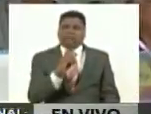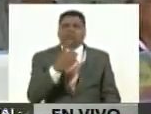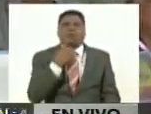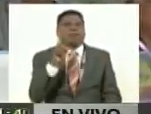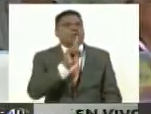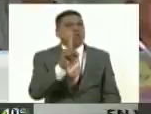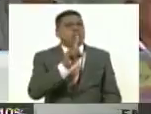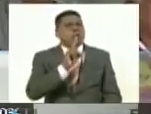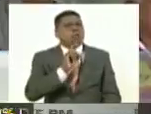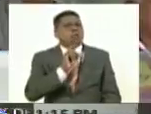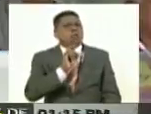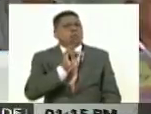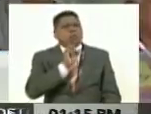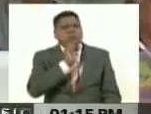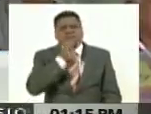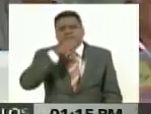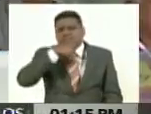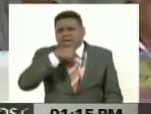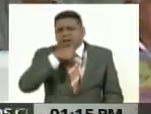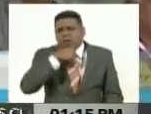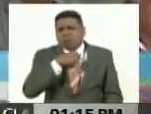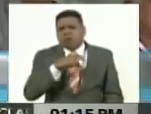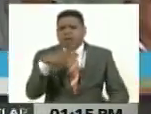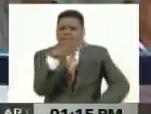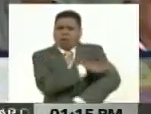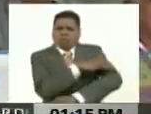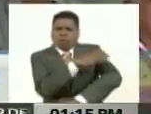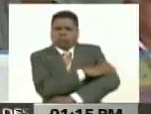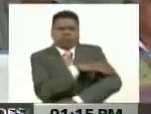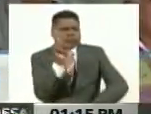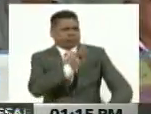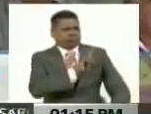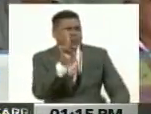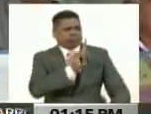viejo movimiento político de derecha en los cuarteles